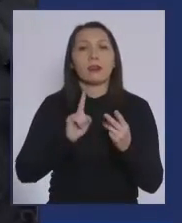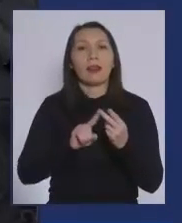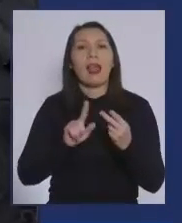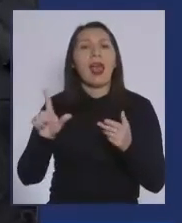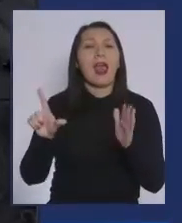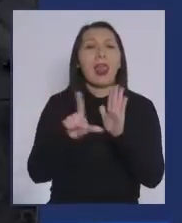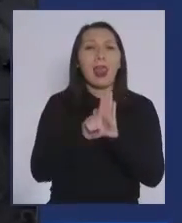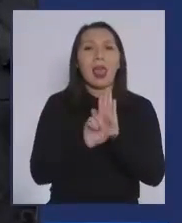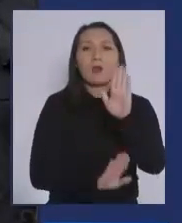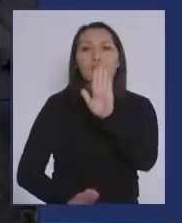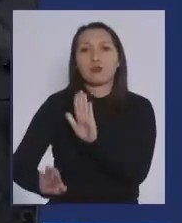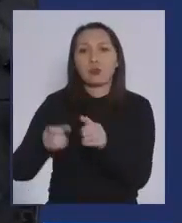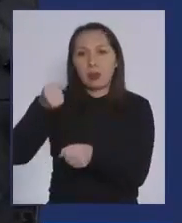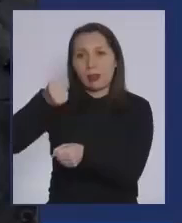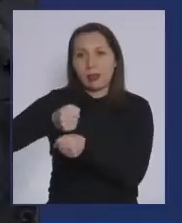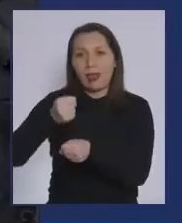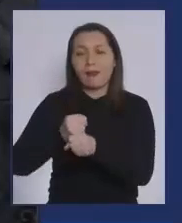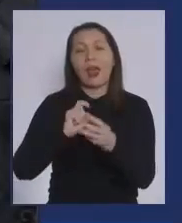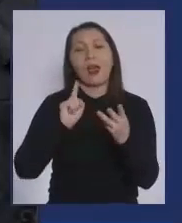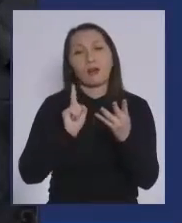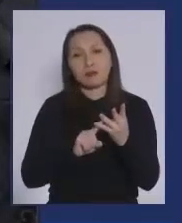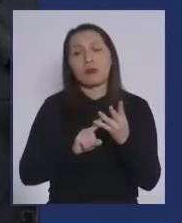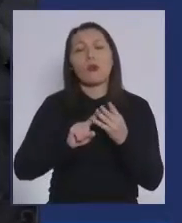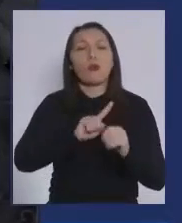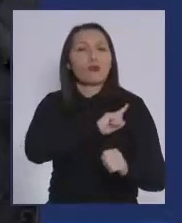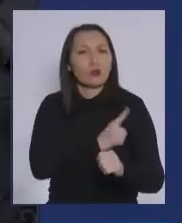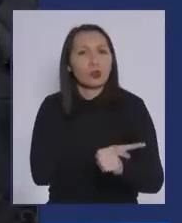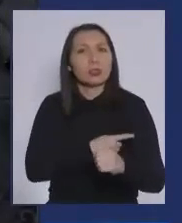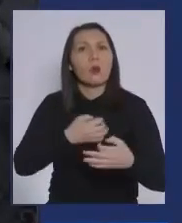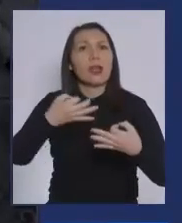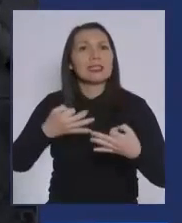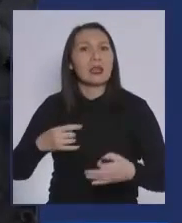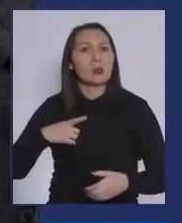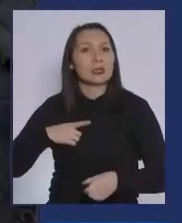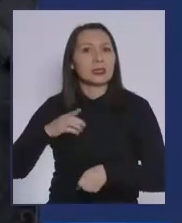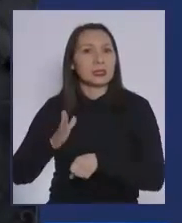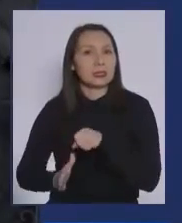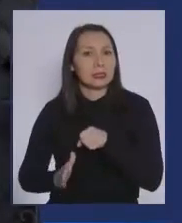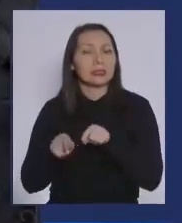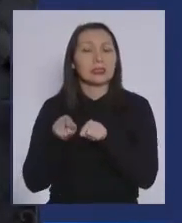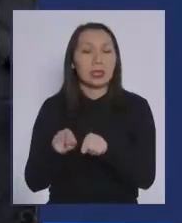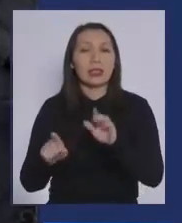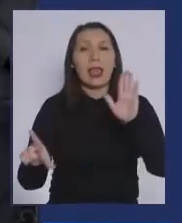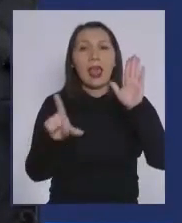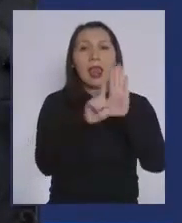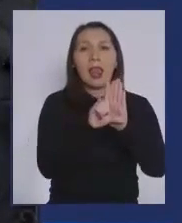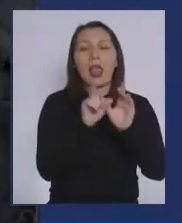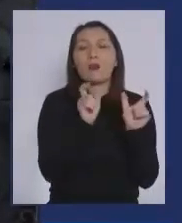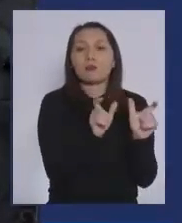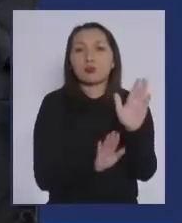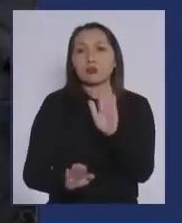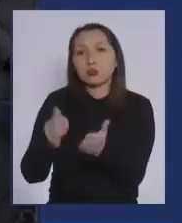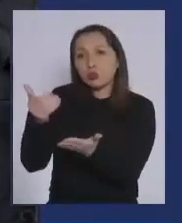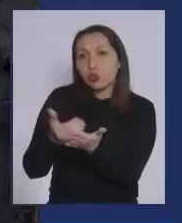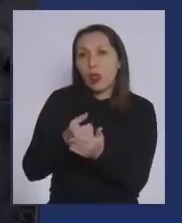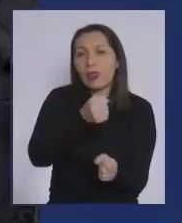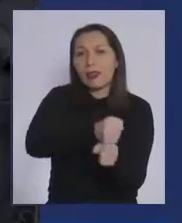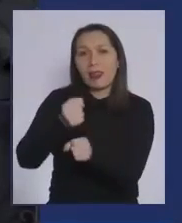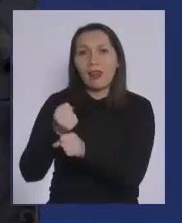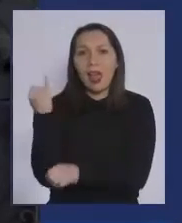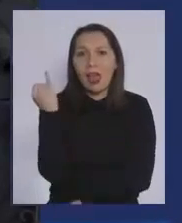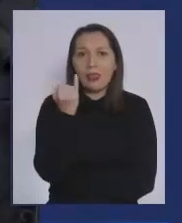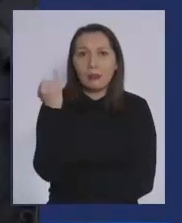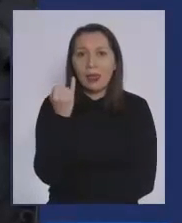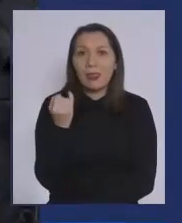ley de protección del trabajo el fortalecimiento del seguro de cesantía la ley de protección de los ingresos de trabajadores